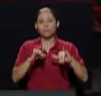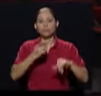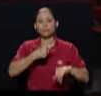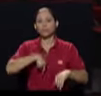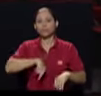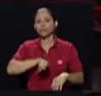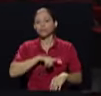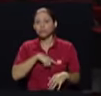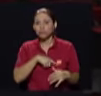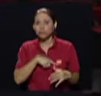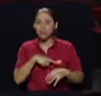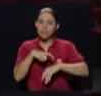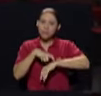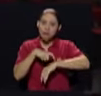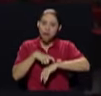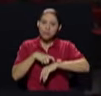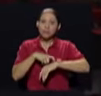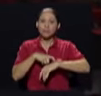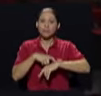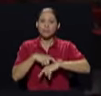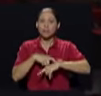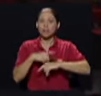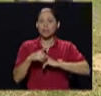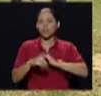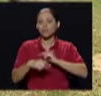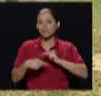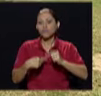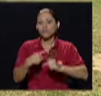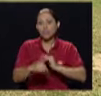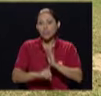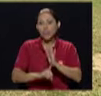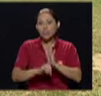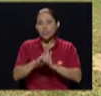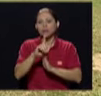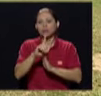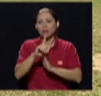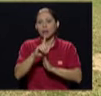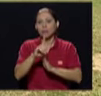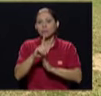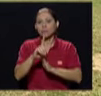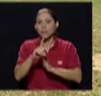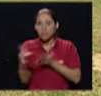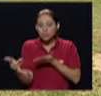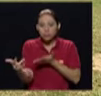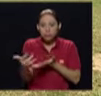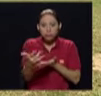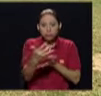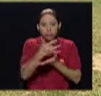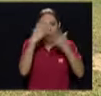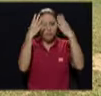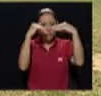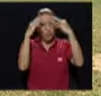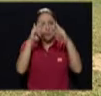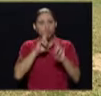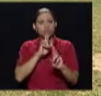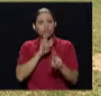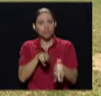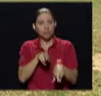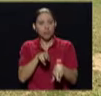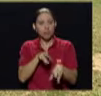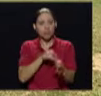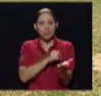estamos en fase de desarrollar y cosechar resultados de